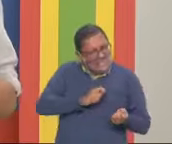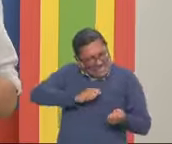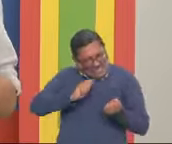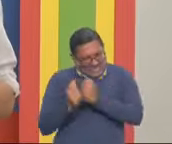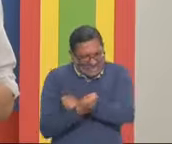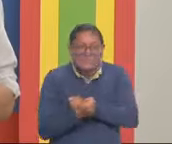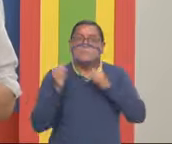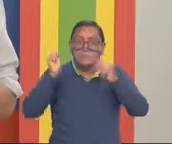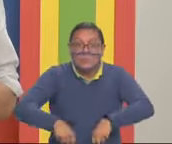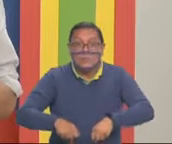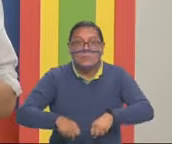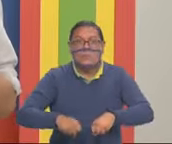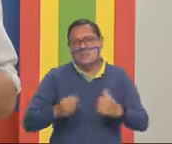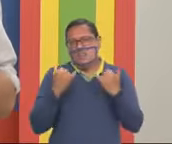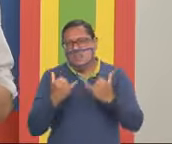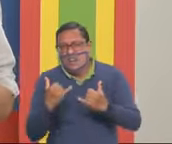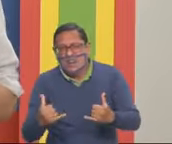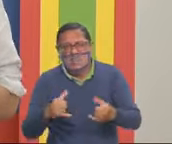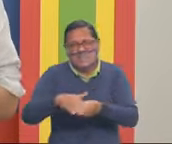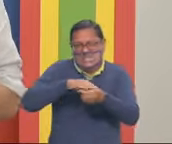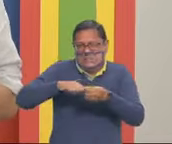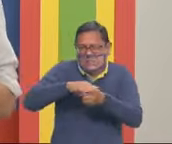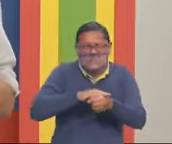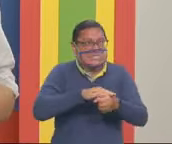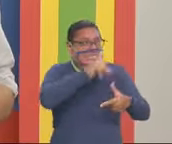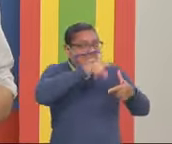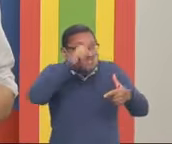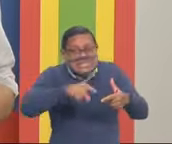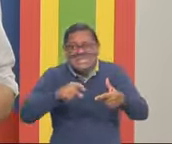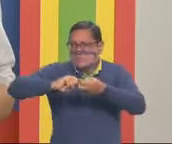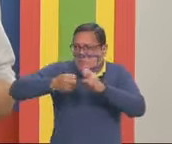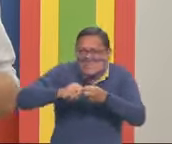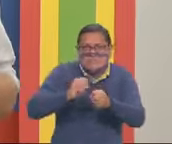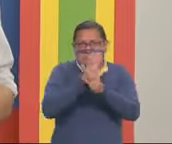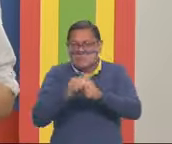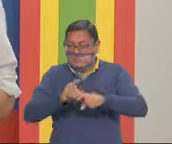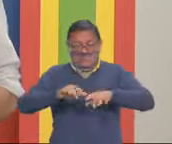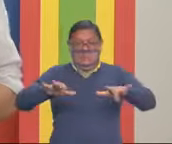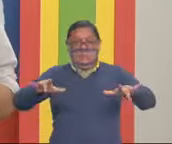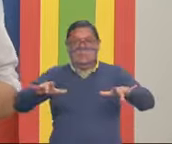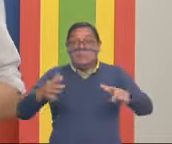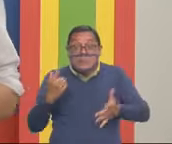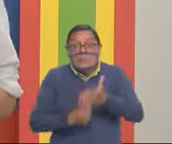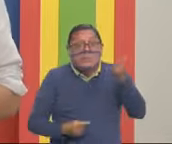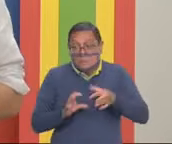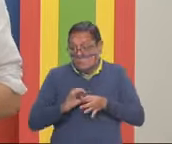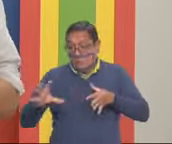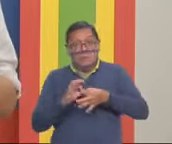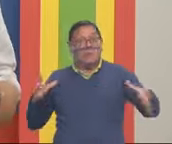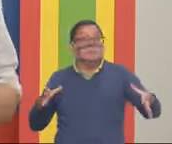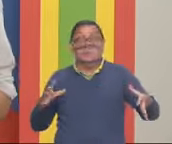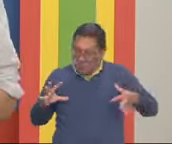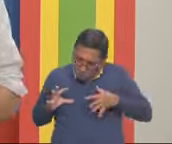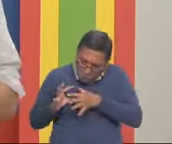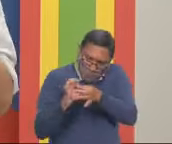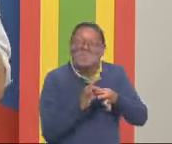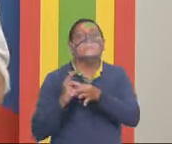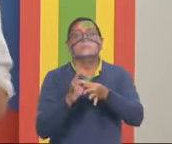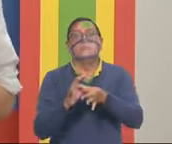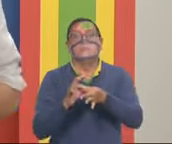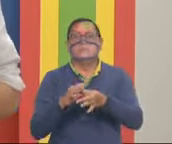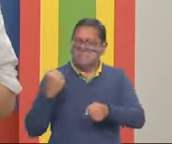Ante estas nuevas situaciones adversas, debemos unirnos y trabajar juntos. Cada uno de